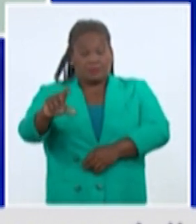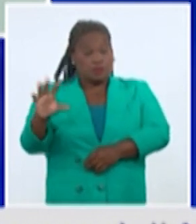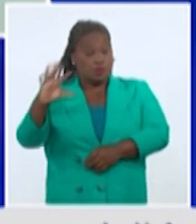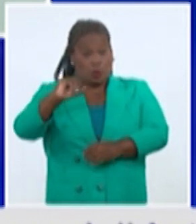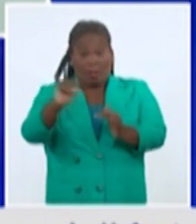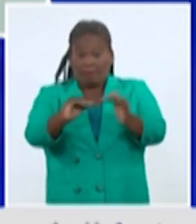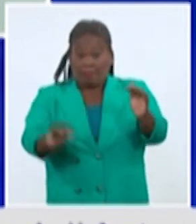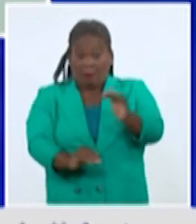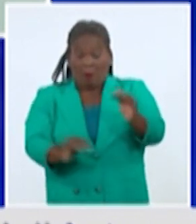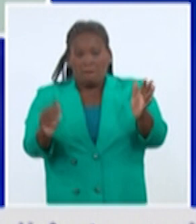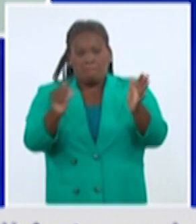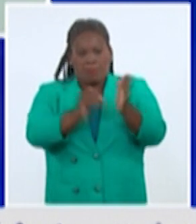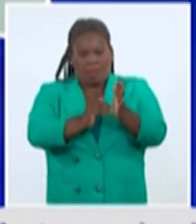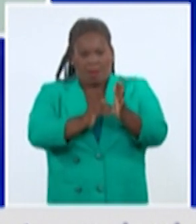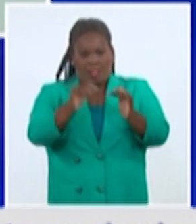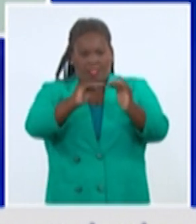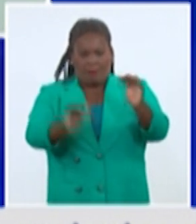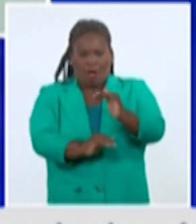de 1.000, de